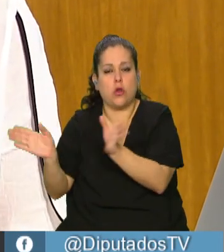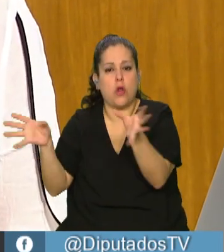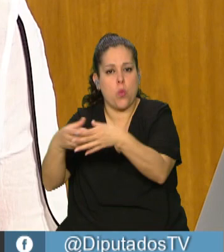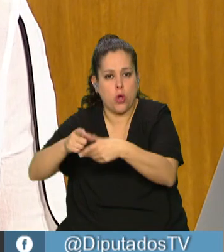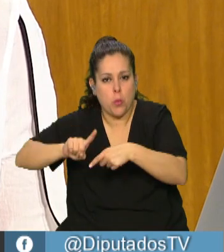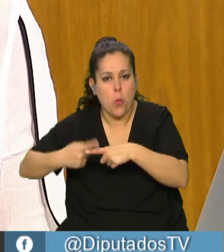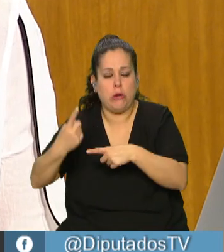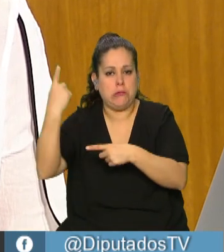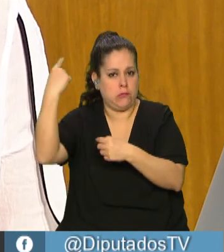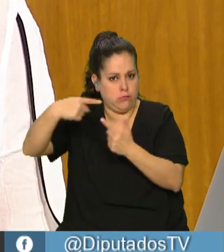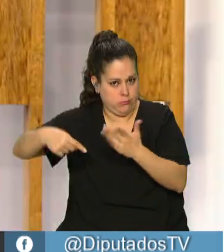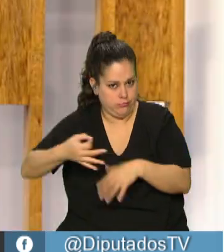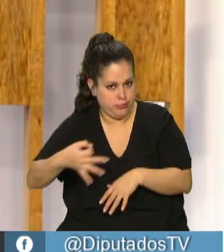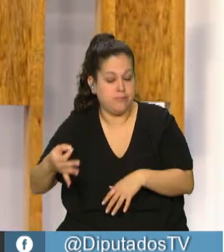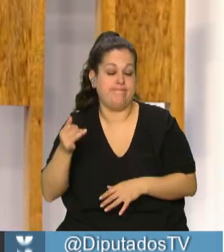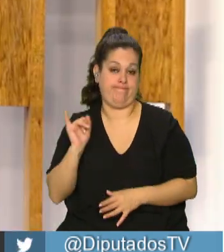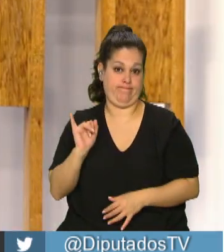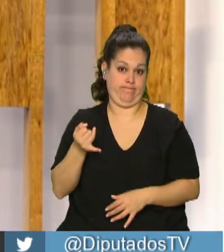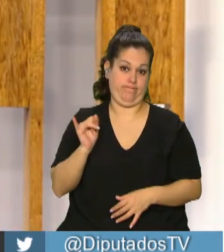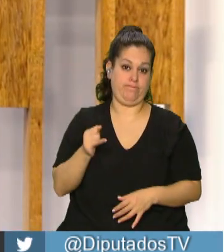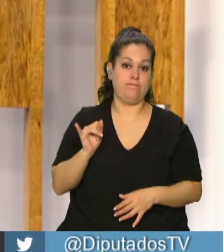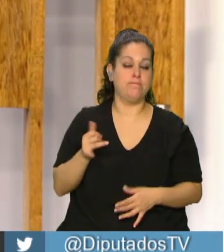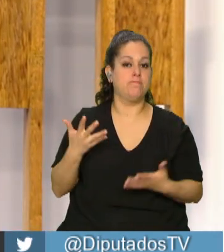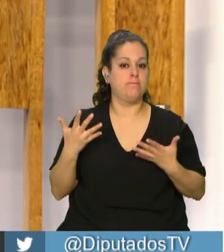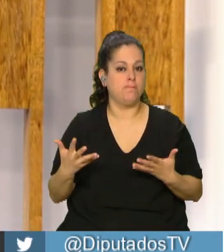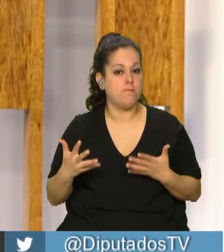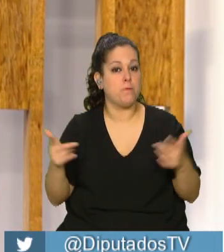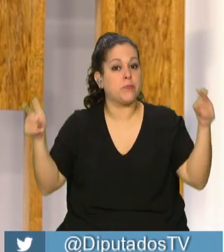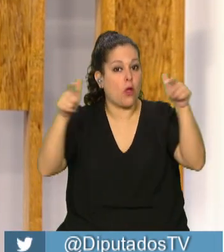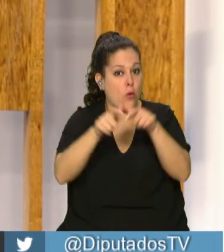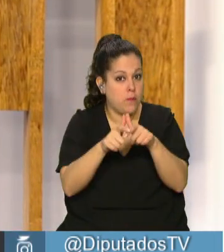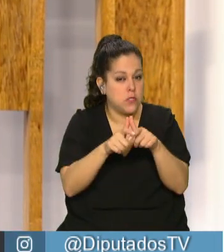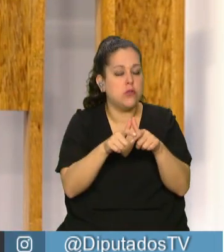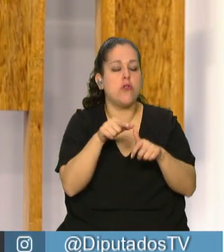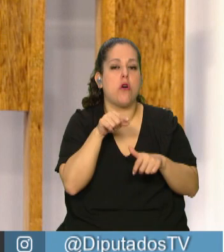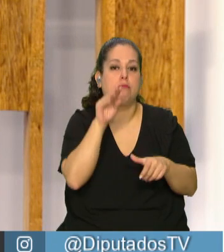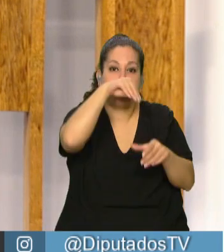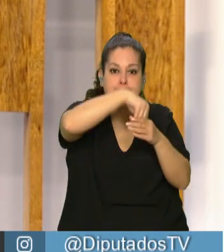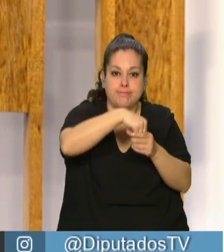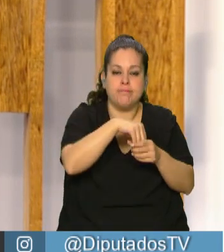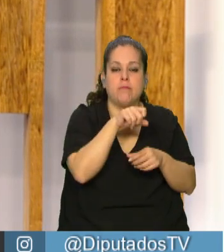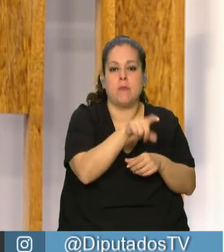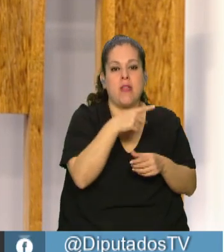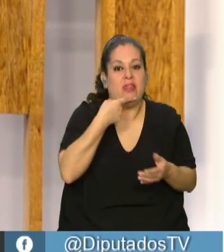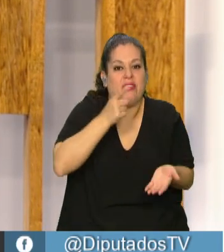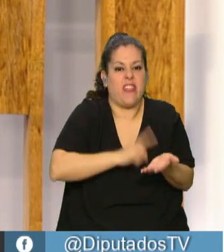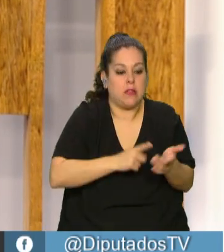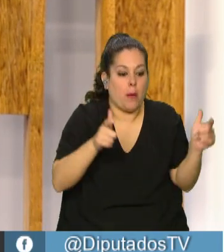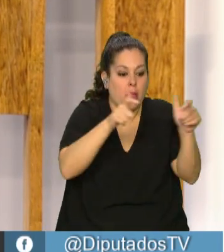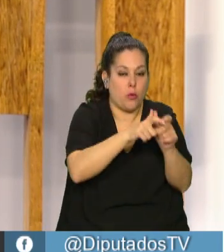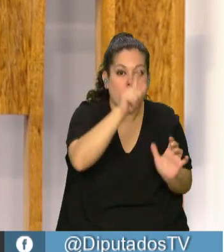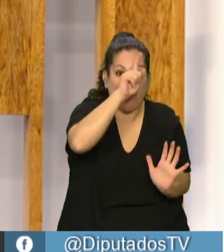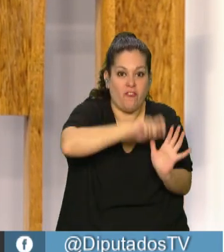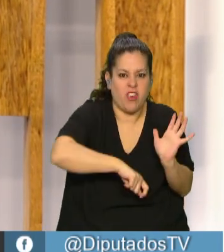mirá, lo que se plasma en las comisiones, en el dictamen, lo que se